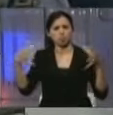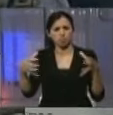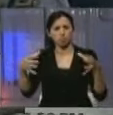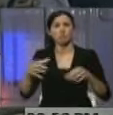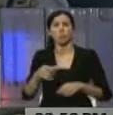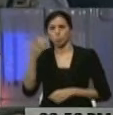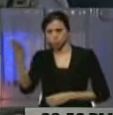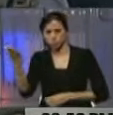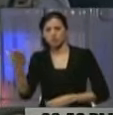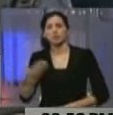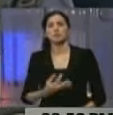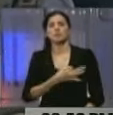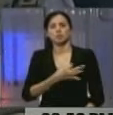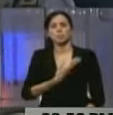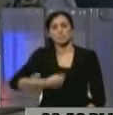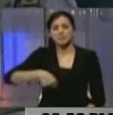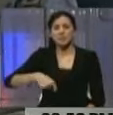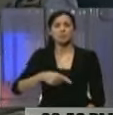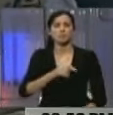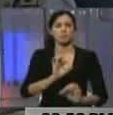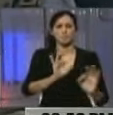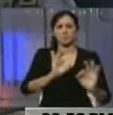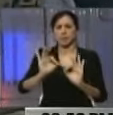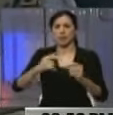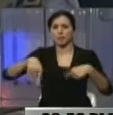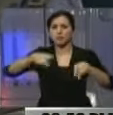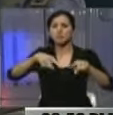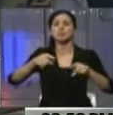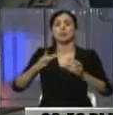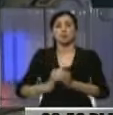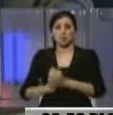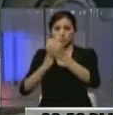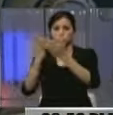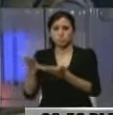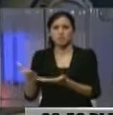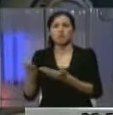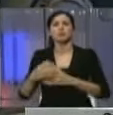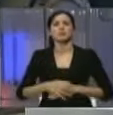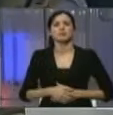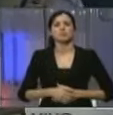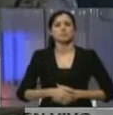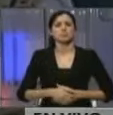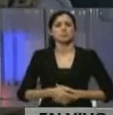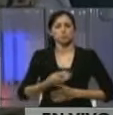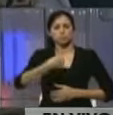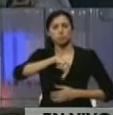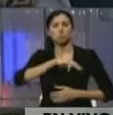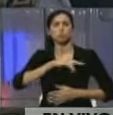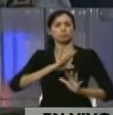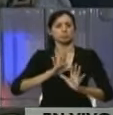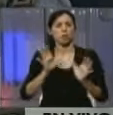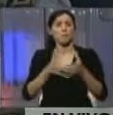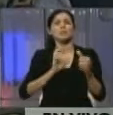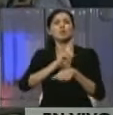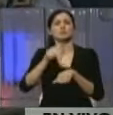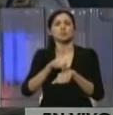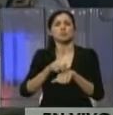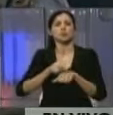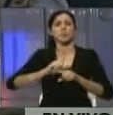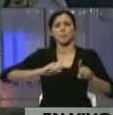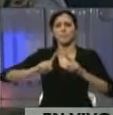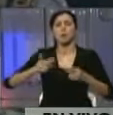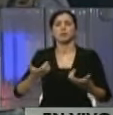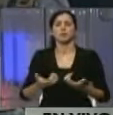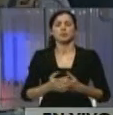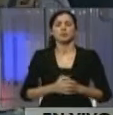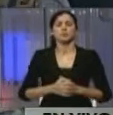estructurado por usted, mi comandante en jefe, liderado por usted y operacionalizado por este comando nacional. Bueno, nos hemos